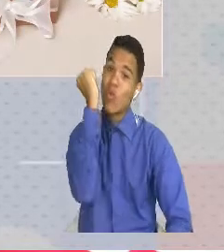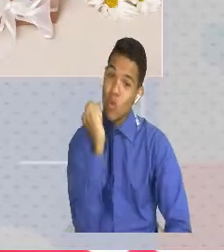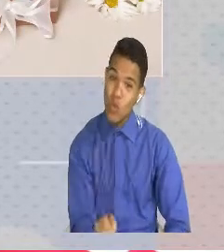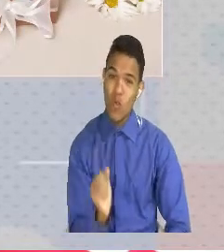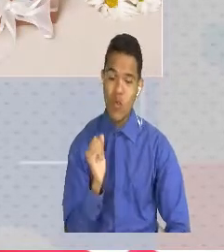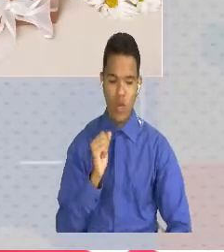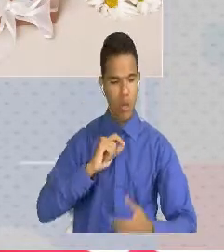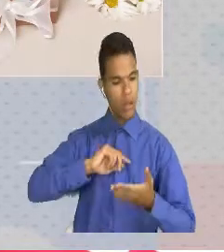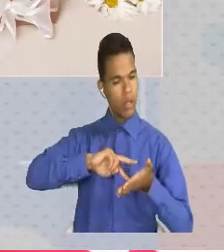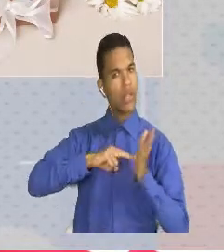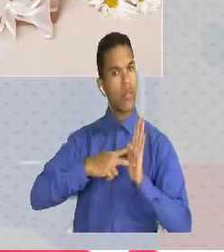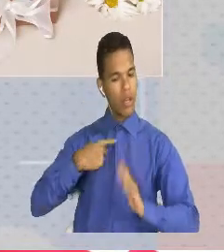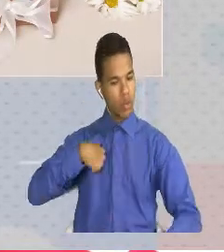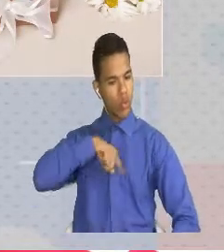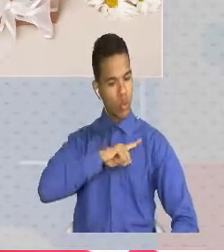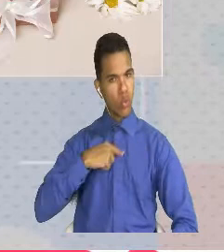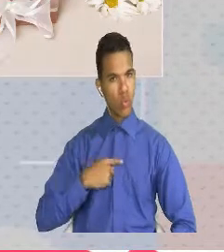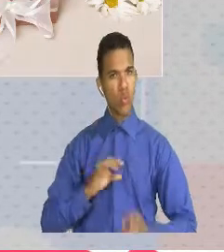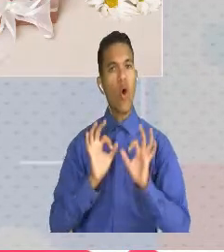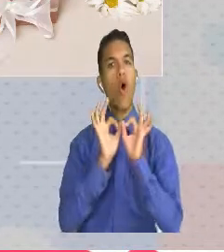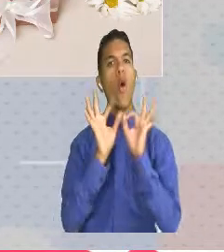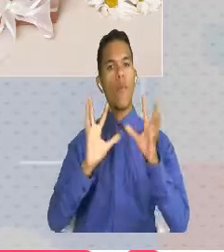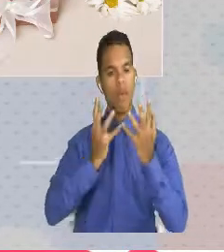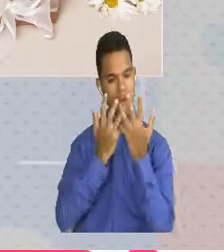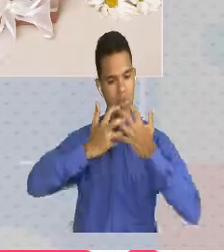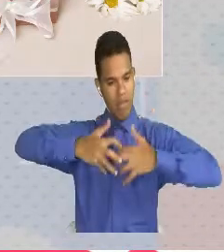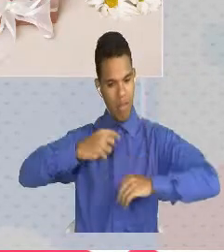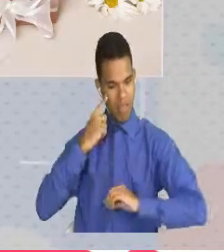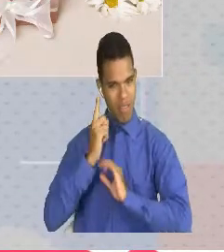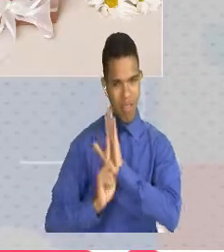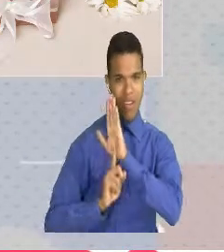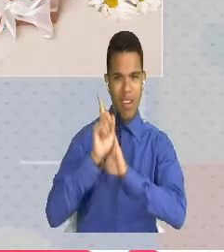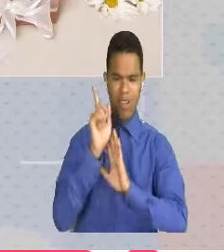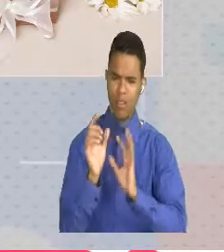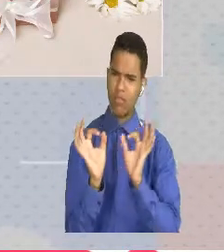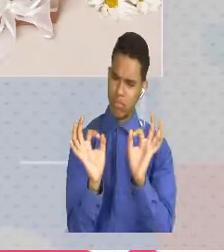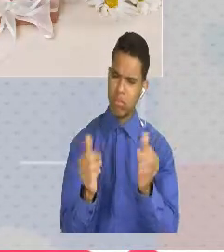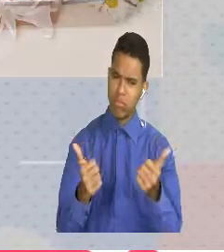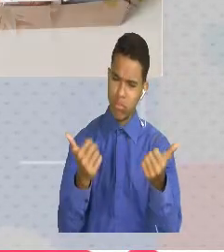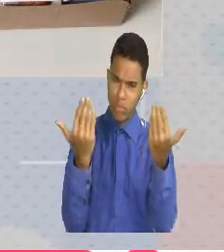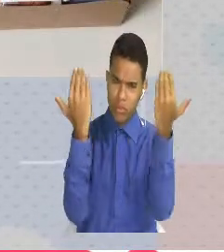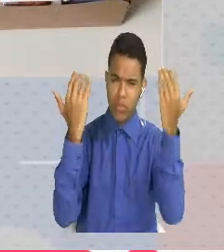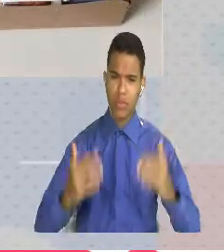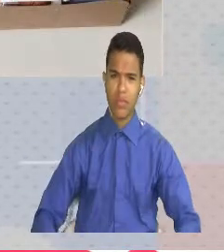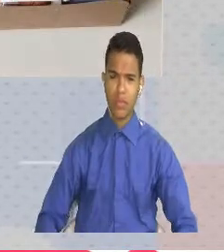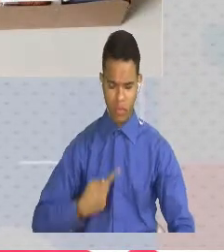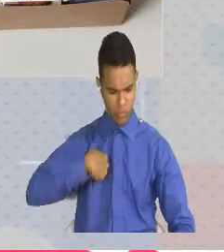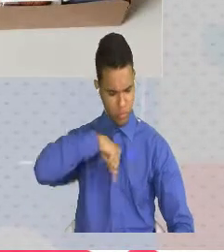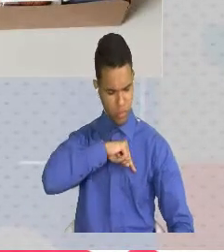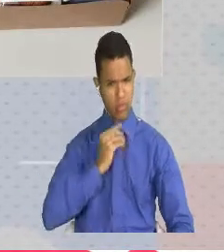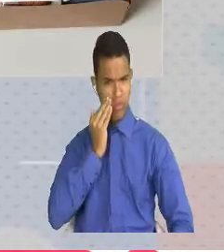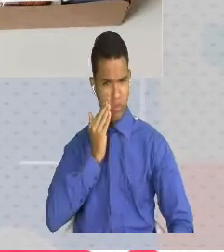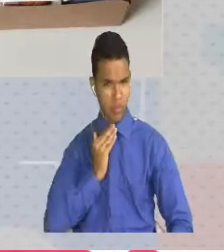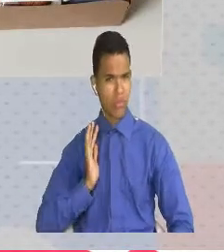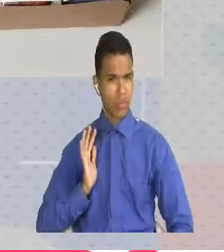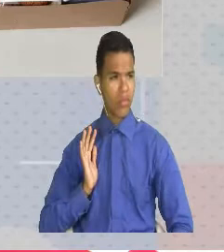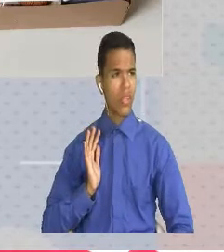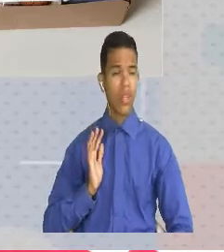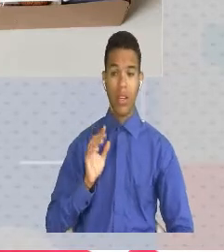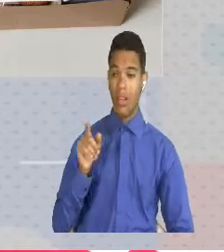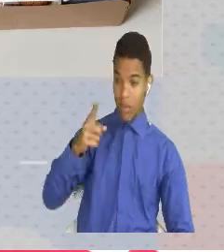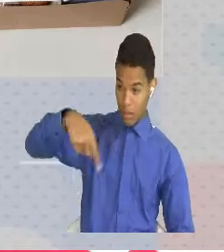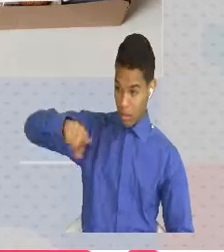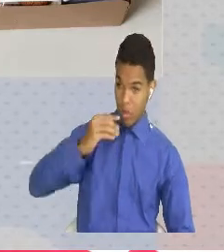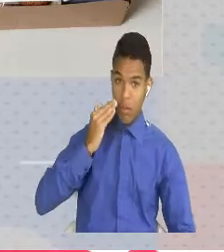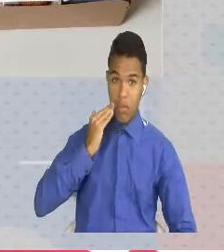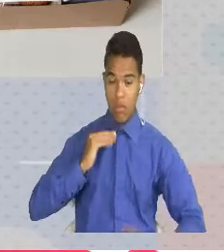vuelve oportunidad para aquellos que saben emprender. Claro, además sí, que creo que también pues el hecho de que ustedes jóvenes muestren que pueden salir adelante,